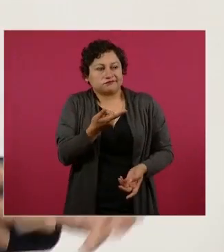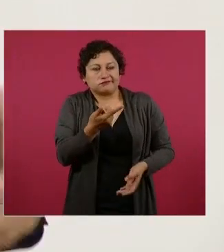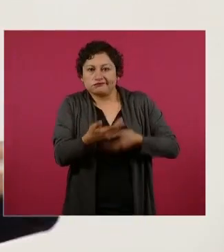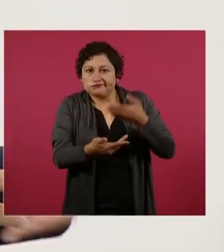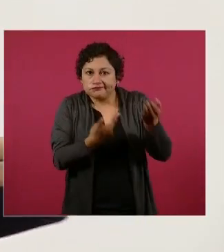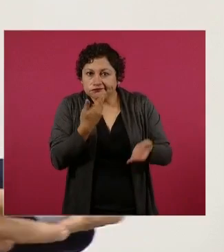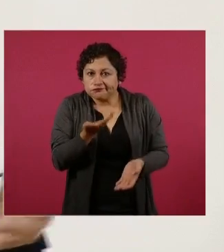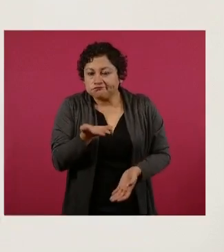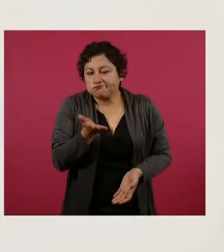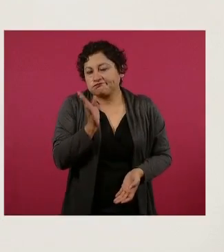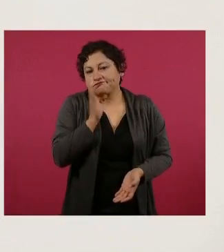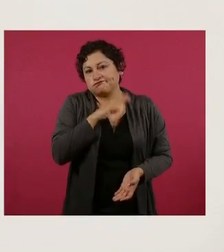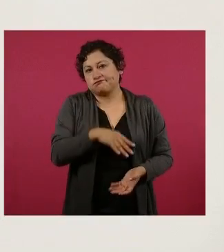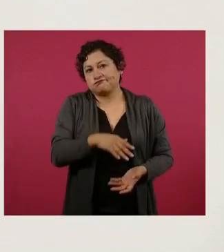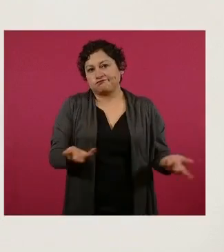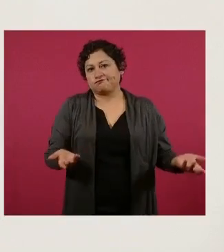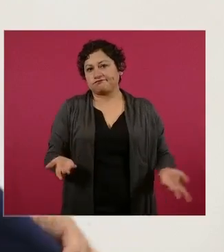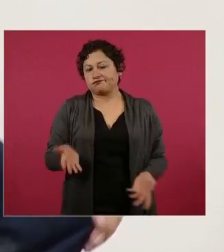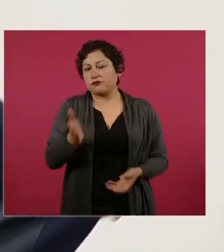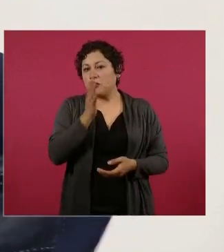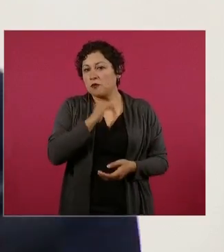Entonces se vuelven muy amargados,